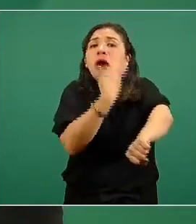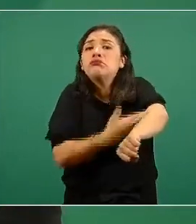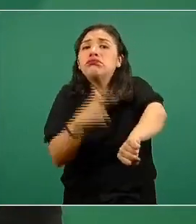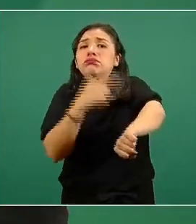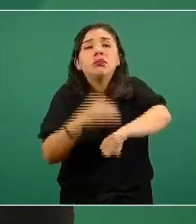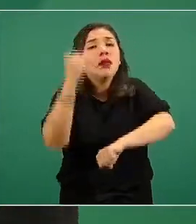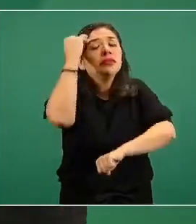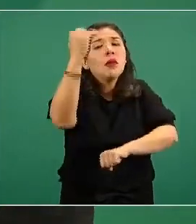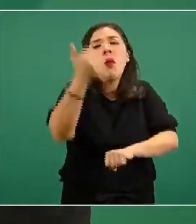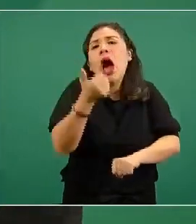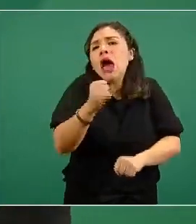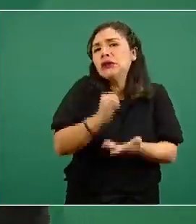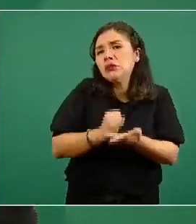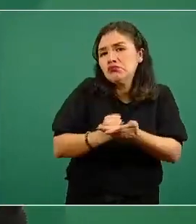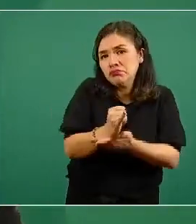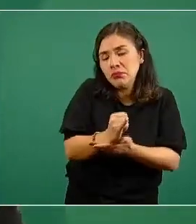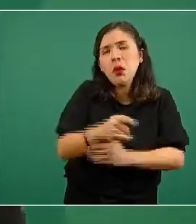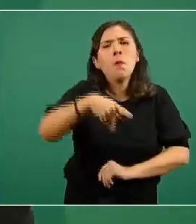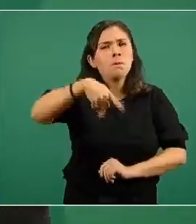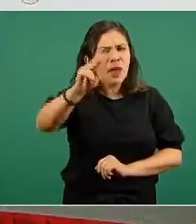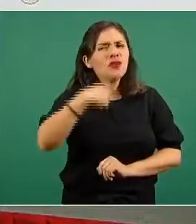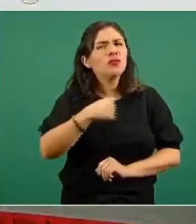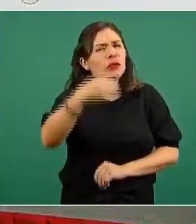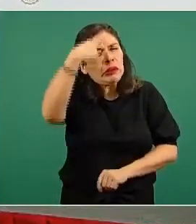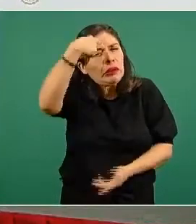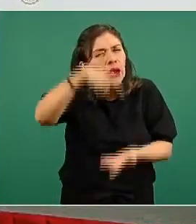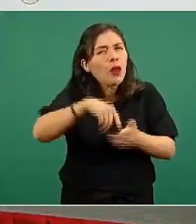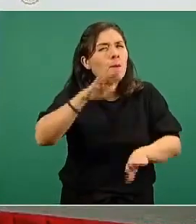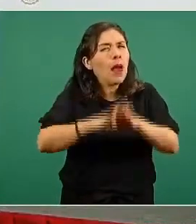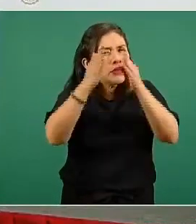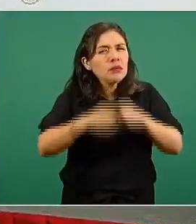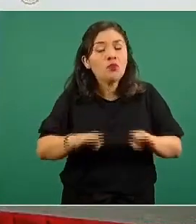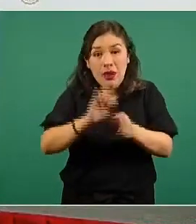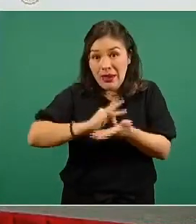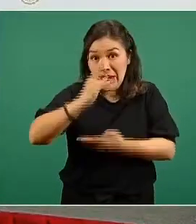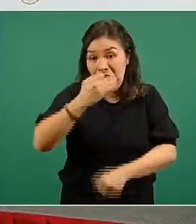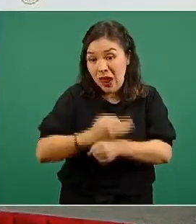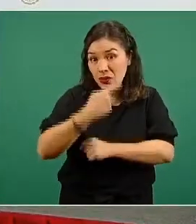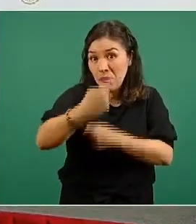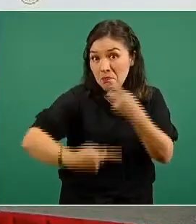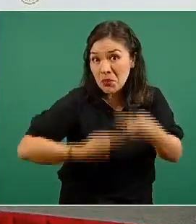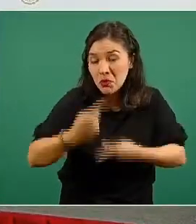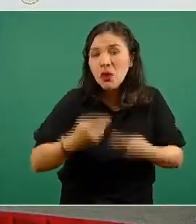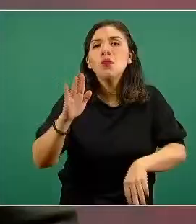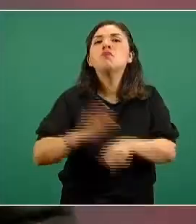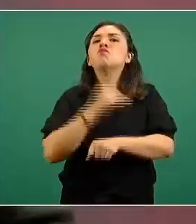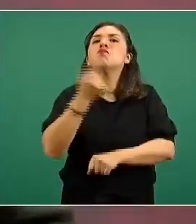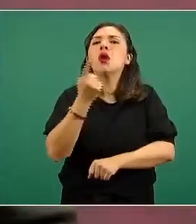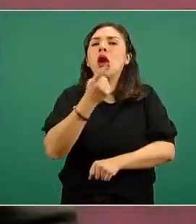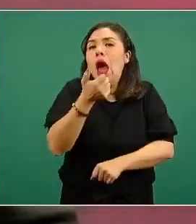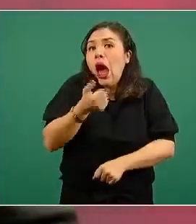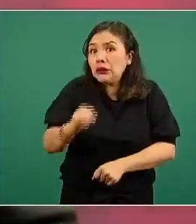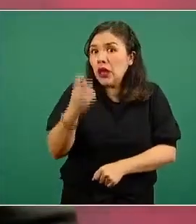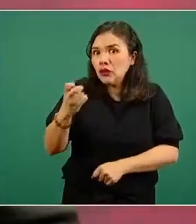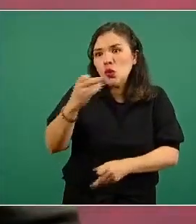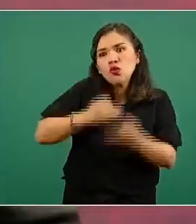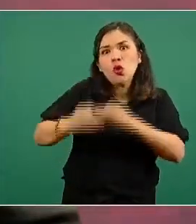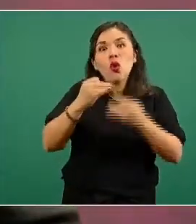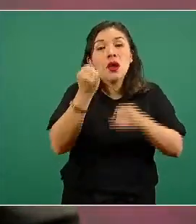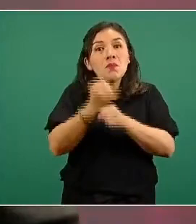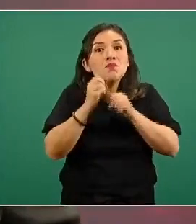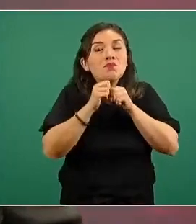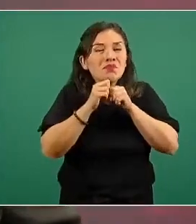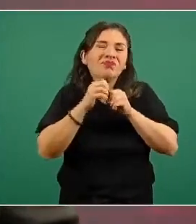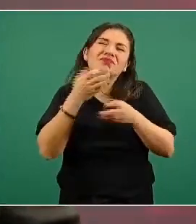lo determinan. Sin embargo, me parece que lo principal, y muchas gracias por su pregunta, porque aquí los medios de comunicación juegan un